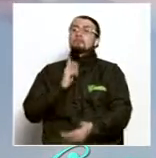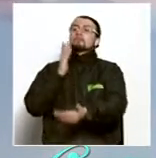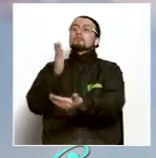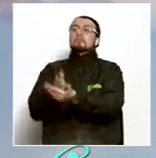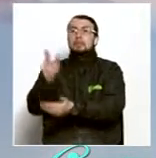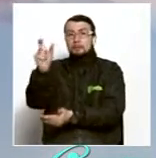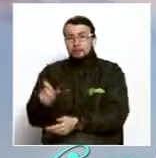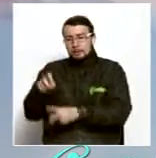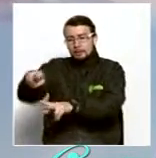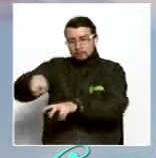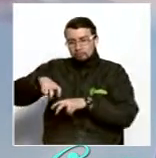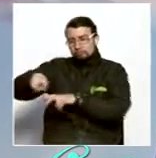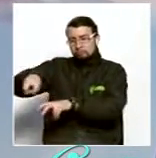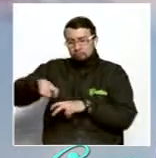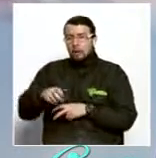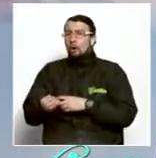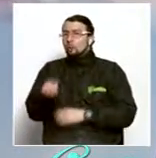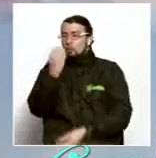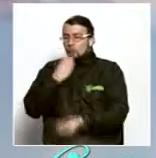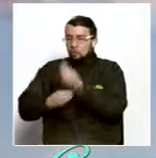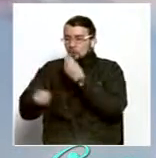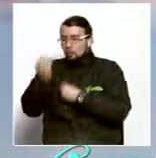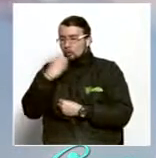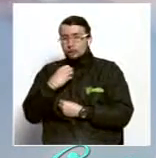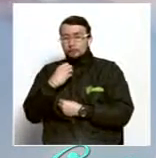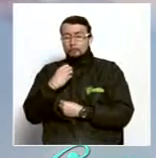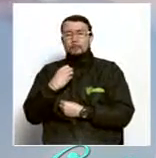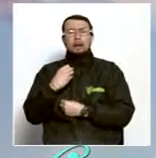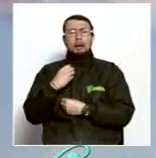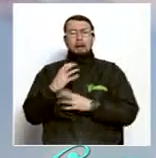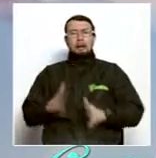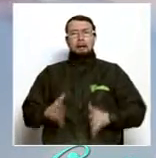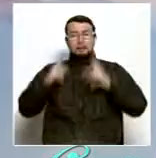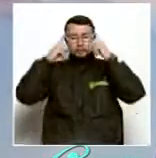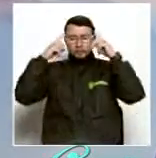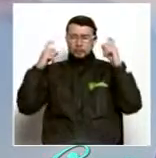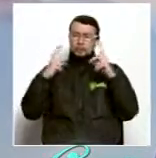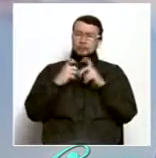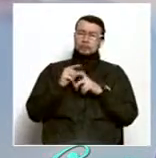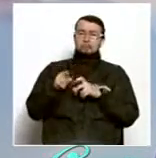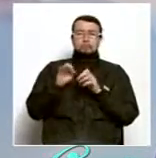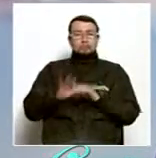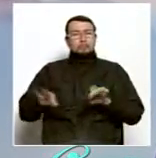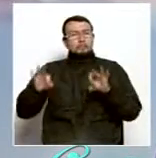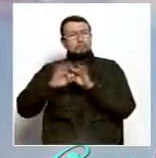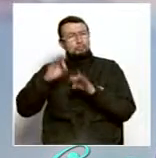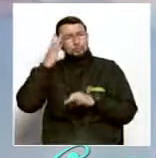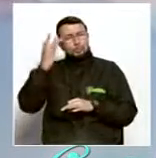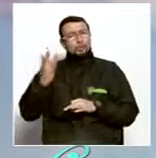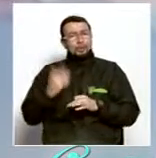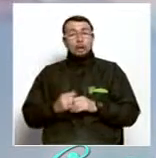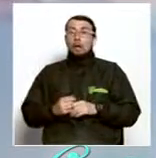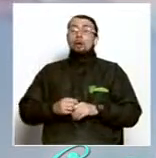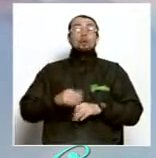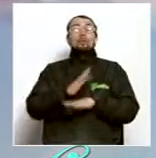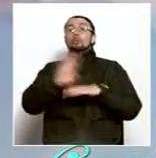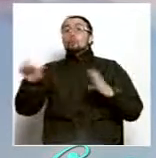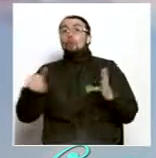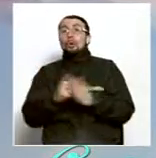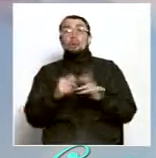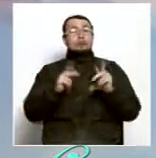agricultor. Y esa es una reflexión importante, porque todo el mundo